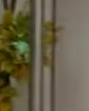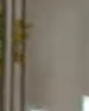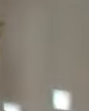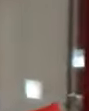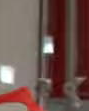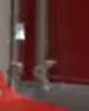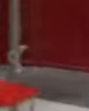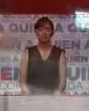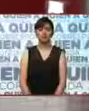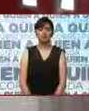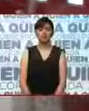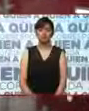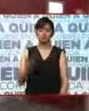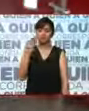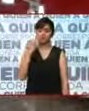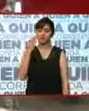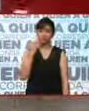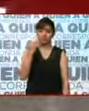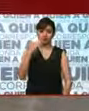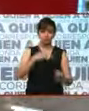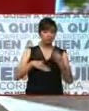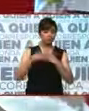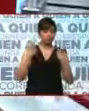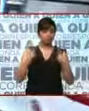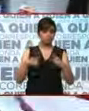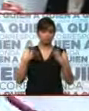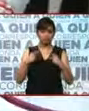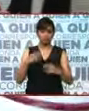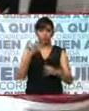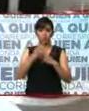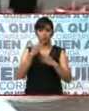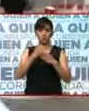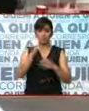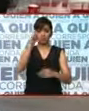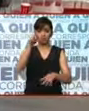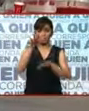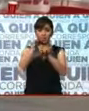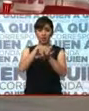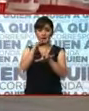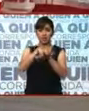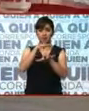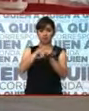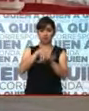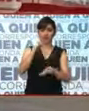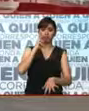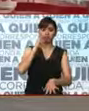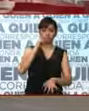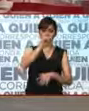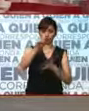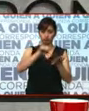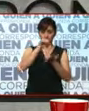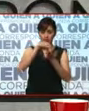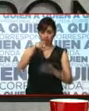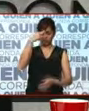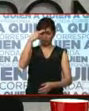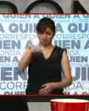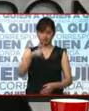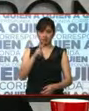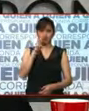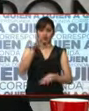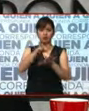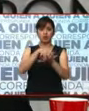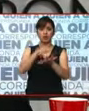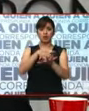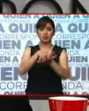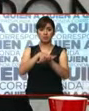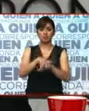5166-2313. Gracias por sus comentarios, muy amables, muy gentiles. Bueno, vamos hasta Tlalpan. Esto nos trae aquí en la Ciudad de México, en Tlalpan.